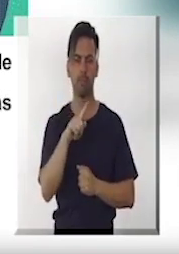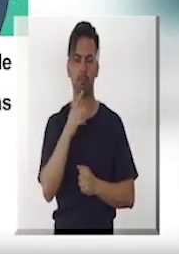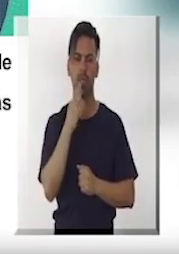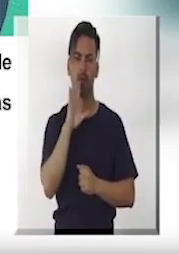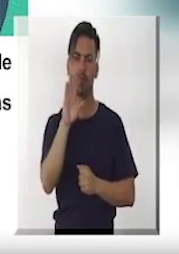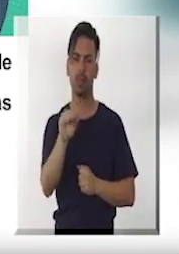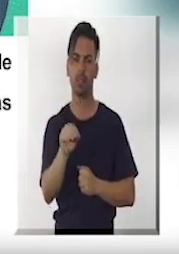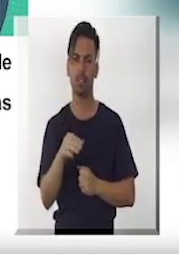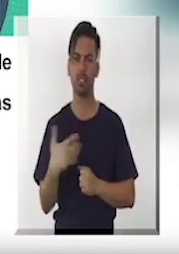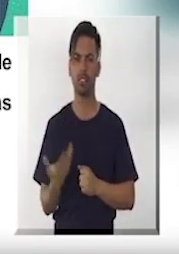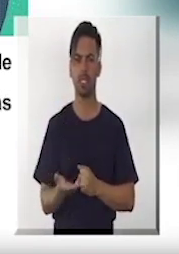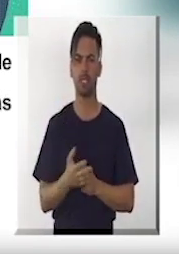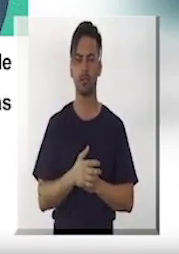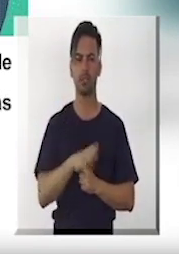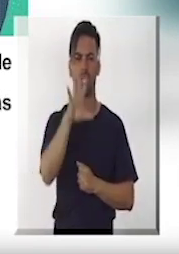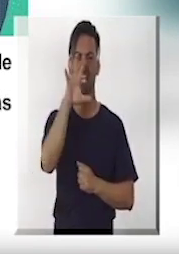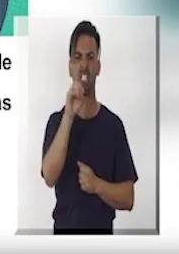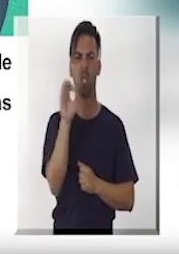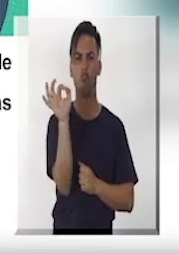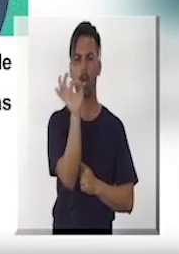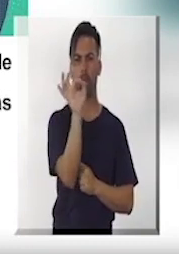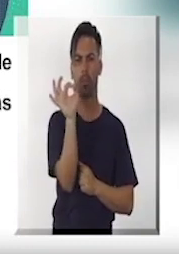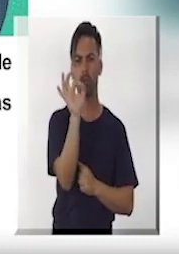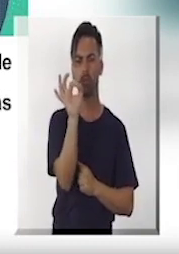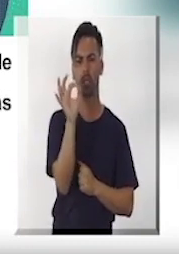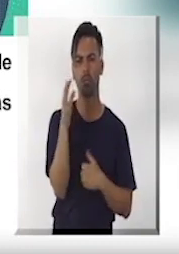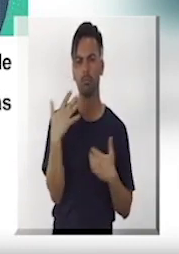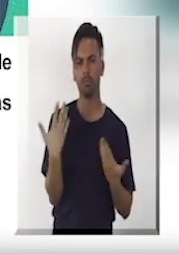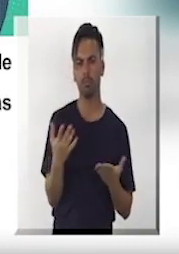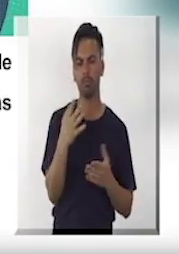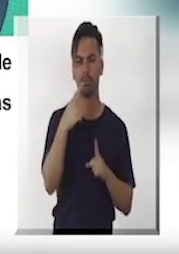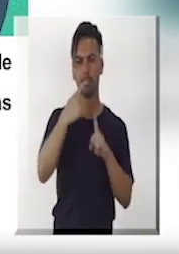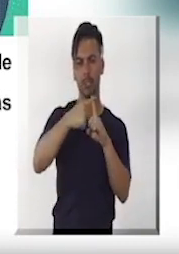que es el 50%